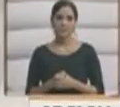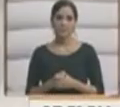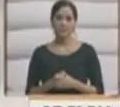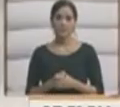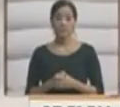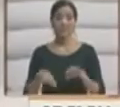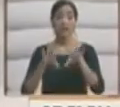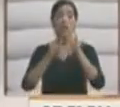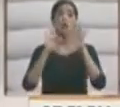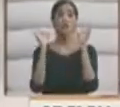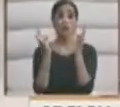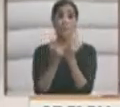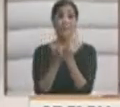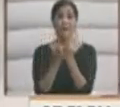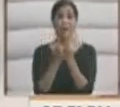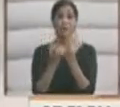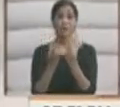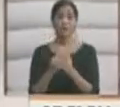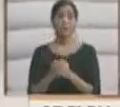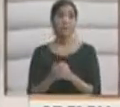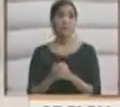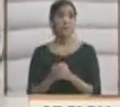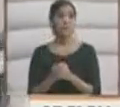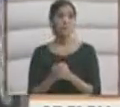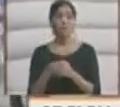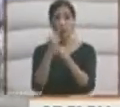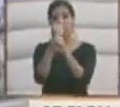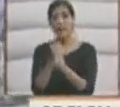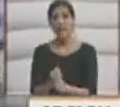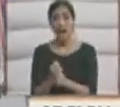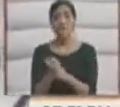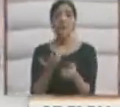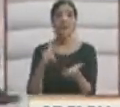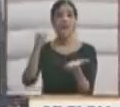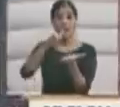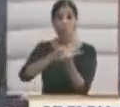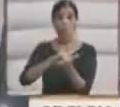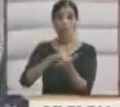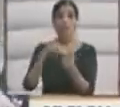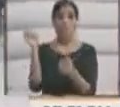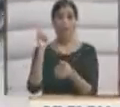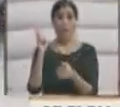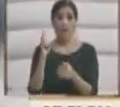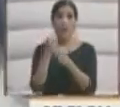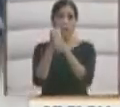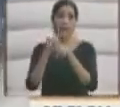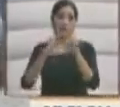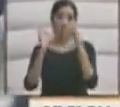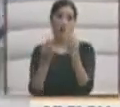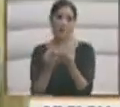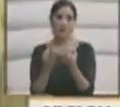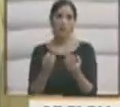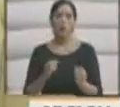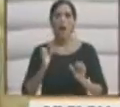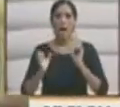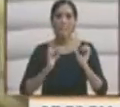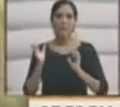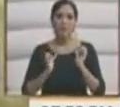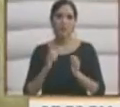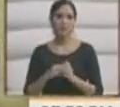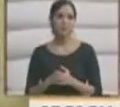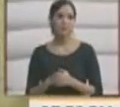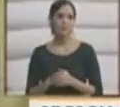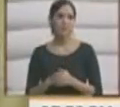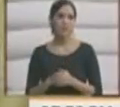Los familiares aguardaban en el Aeropuerto Internacional Simón Bolívar el regreso de estos venezolanos con visible emoción. Debido